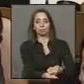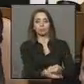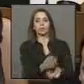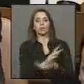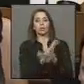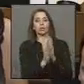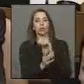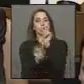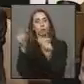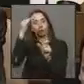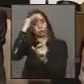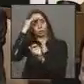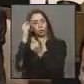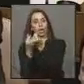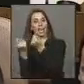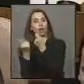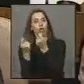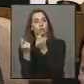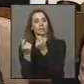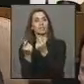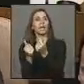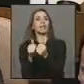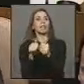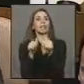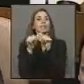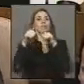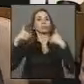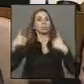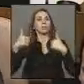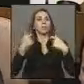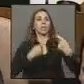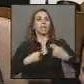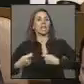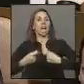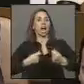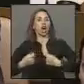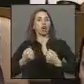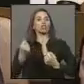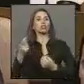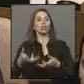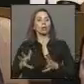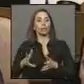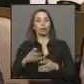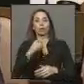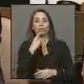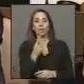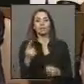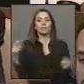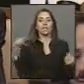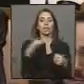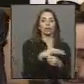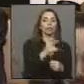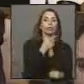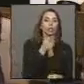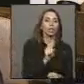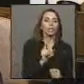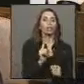Todos los economistas que dirigen todos estos grandes negocios, señor presidente, hablan de los efectos indeseados, los